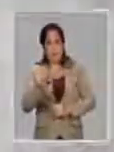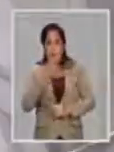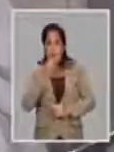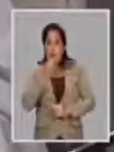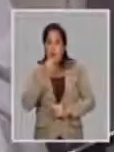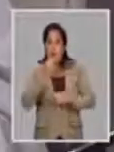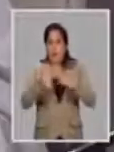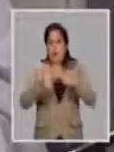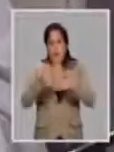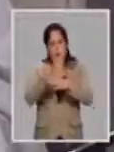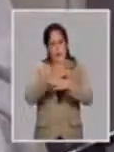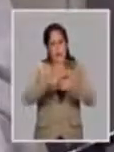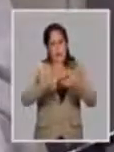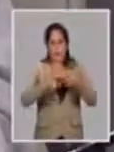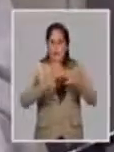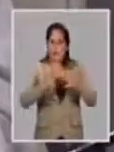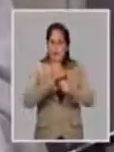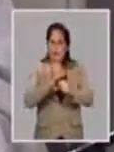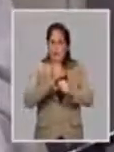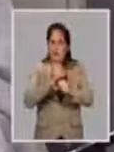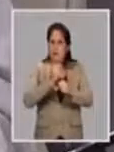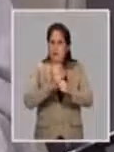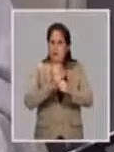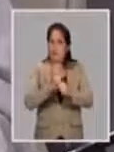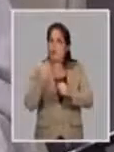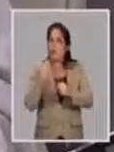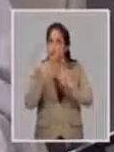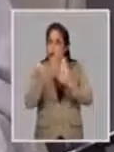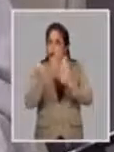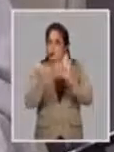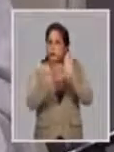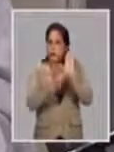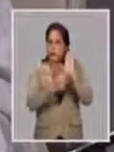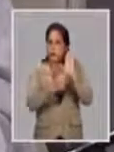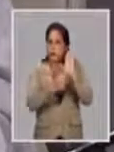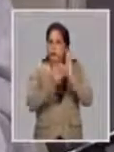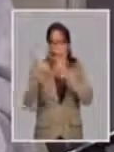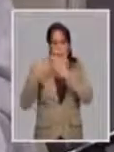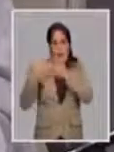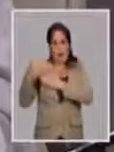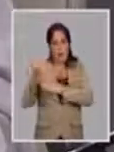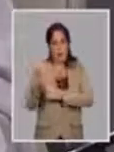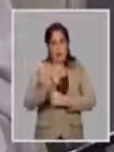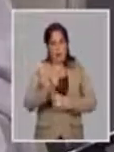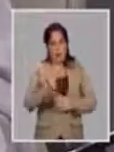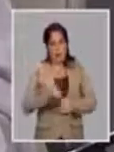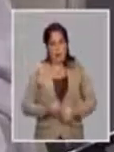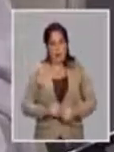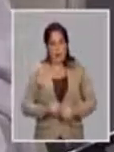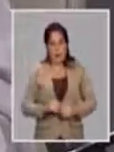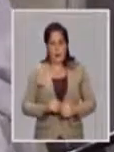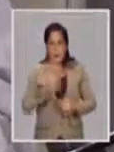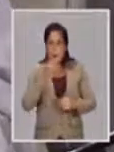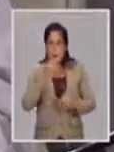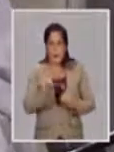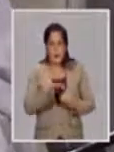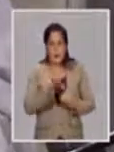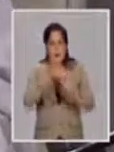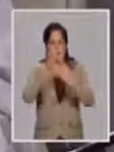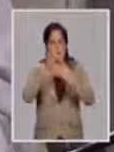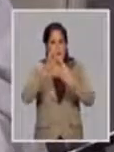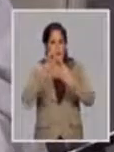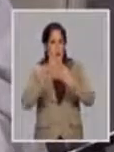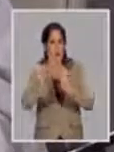ha sido posible hacerlo por varias razones, las hemos señalado en otras oportunidades, pero si fuéramos a